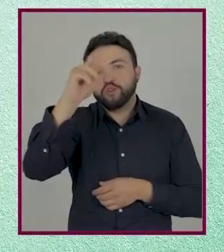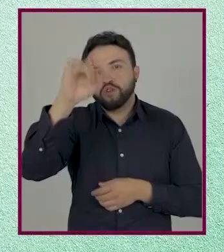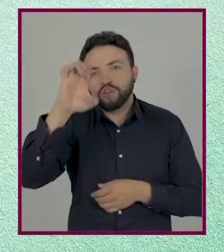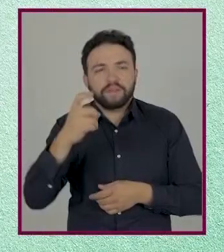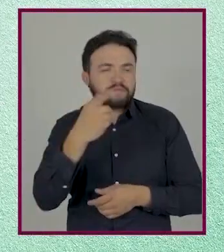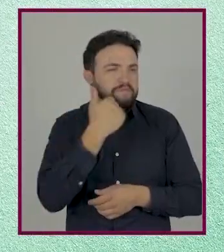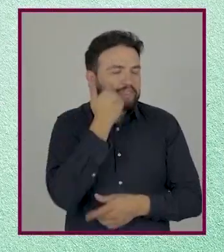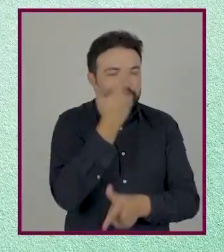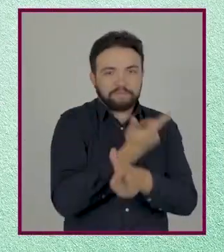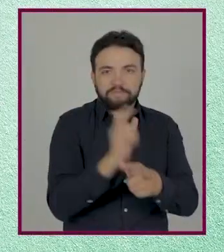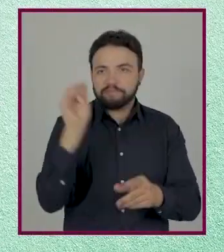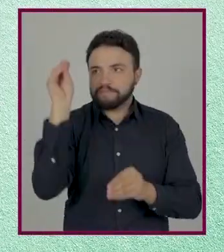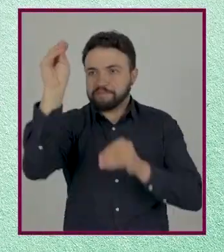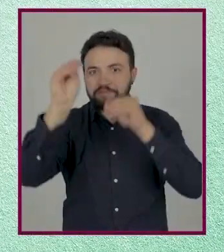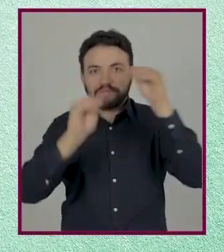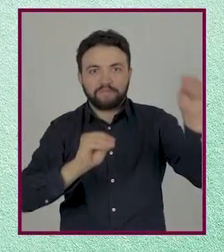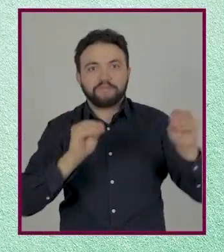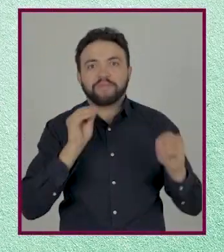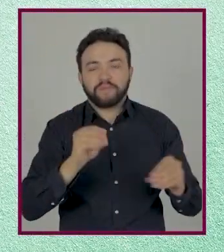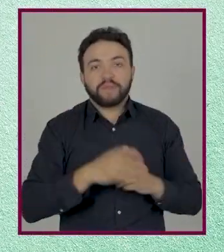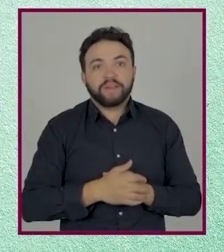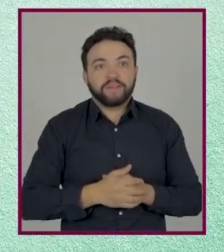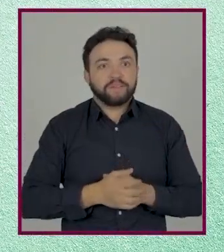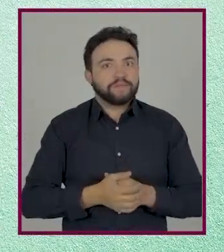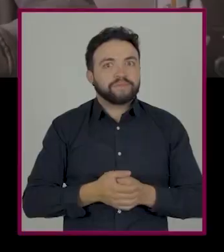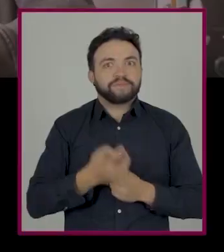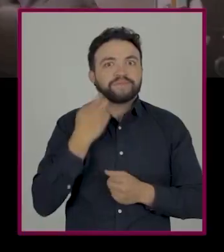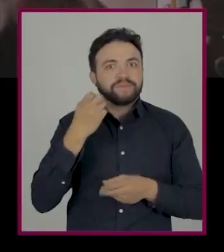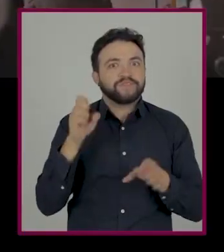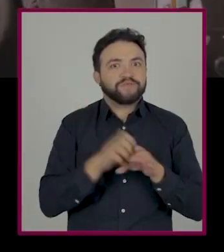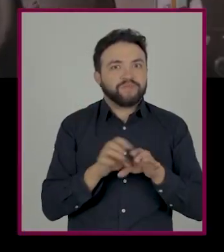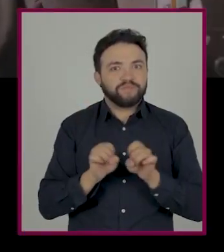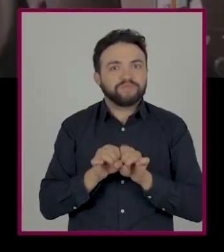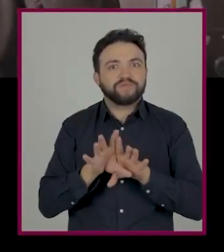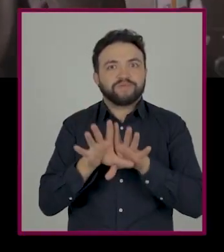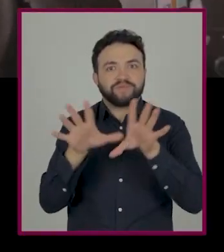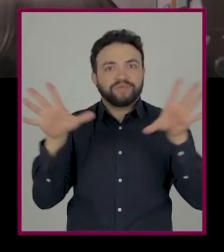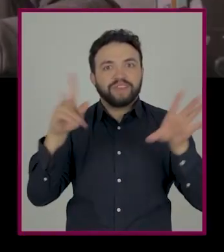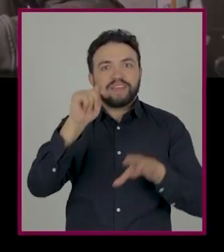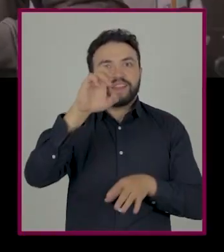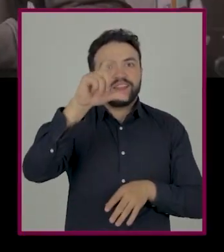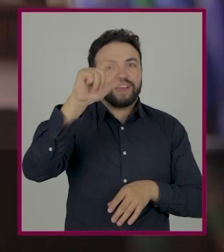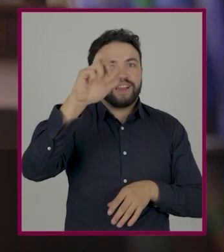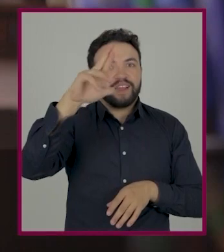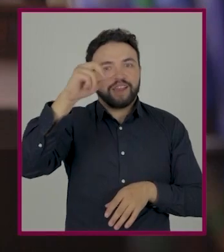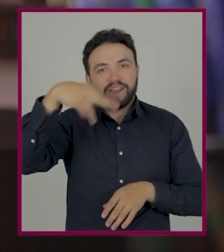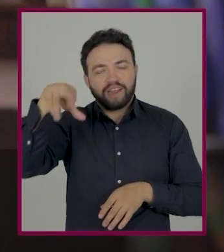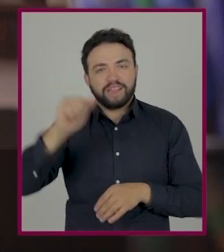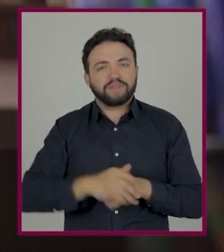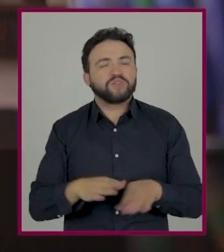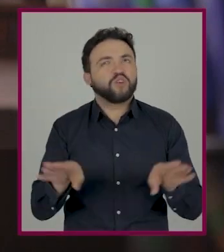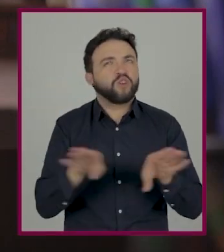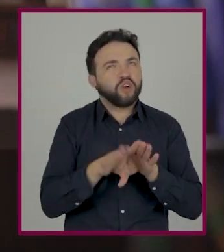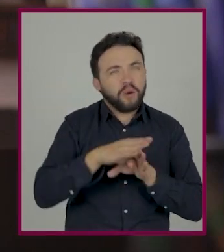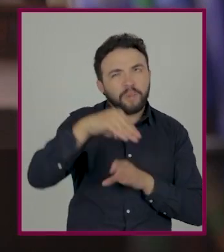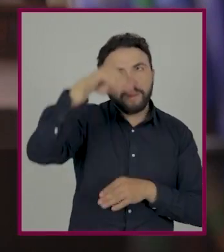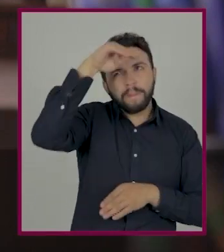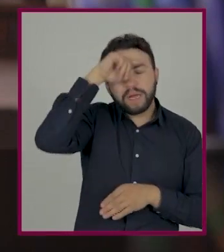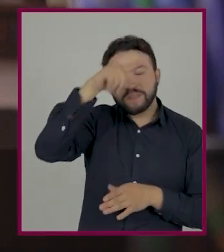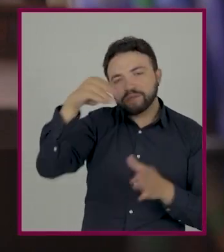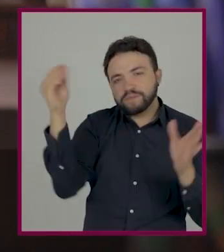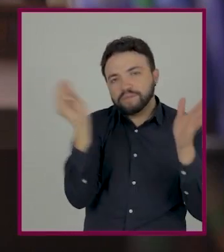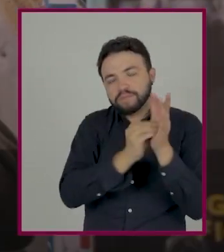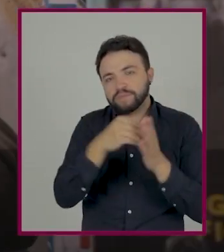Sí, todos los animales que quieras y que funcionen con esta red. Esta gran telaraña. ¿Cómo piensas